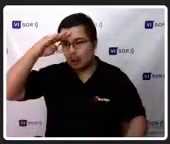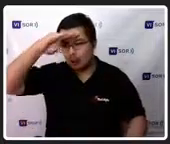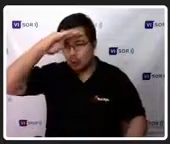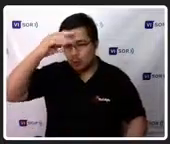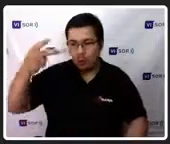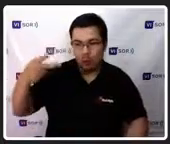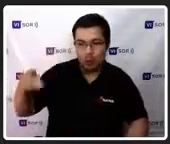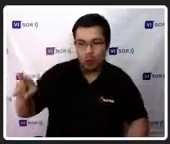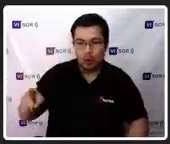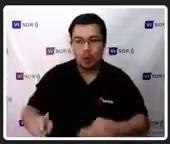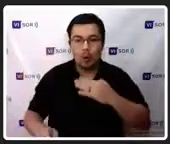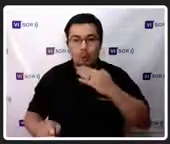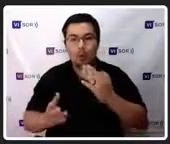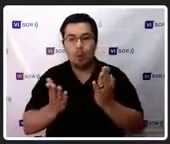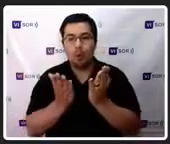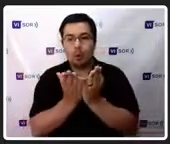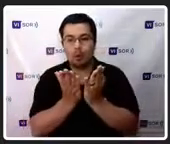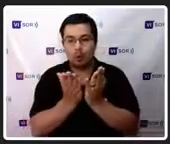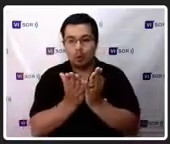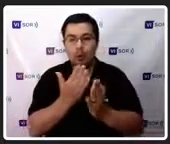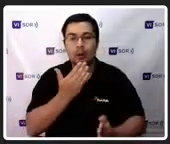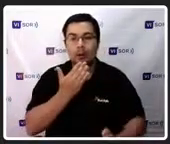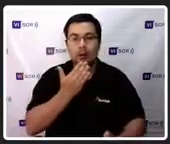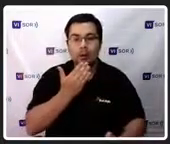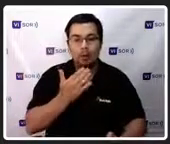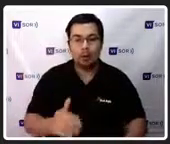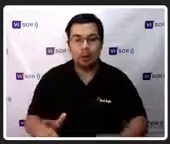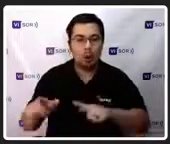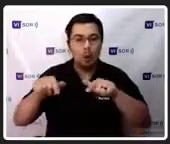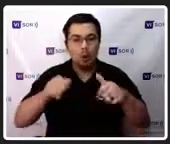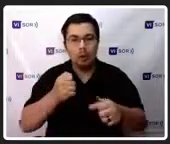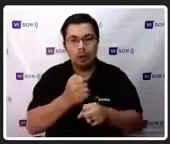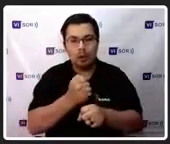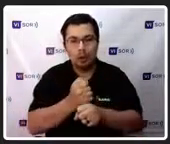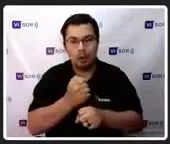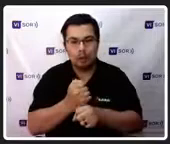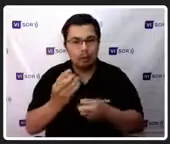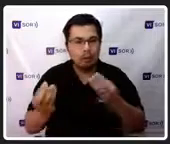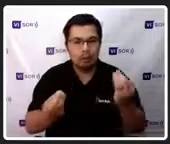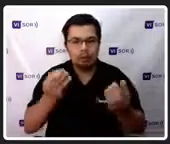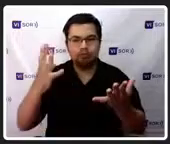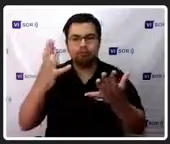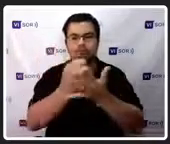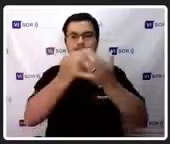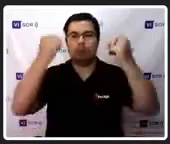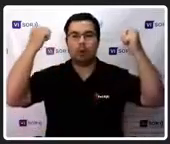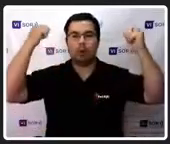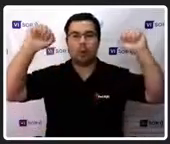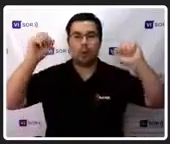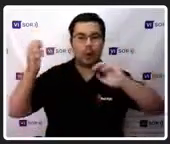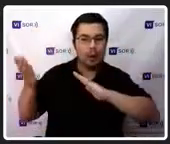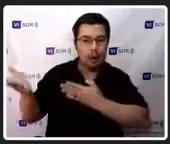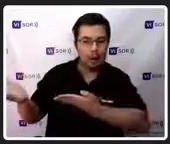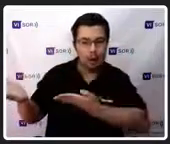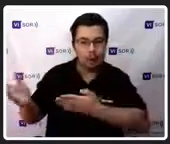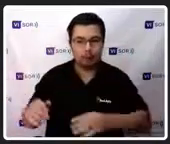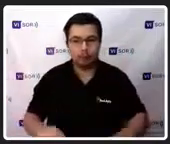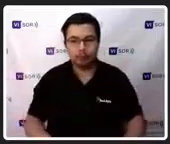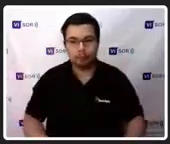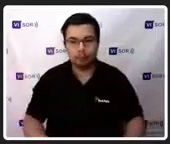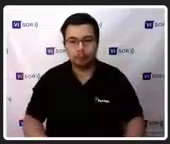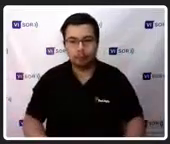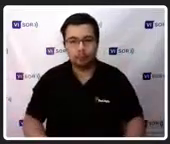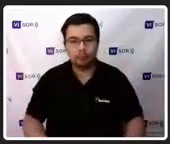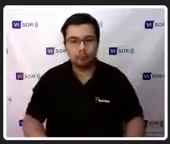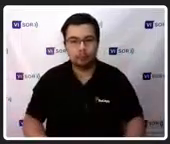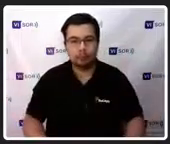también, ¿no es cierto?, en lo que se desempeña hoy día y qué es lo que lo ha llevado a ser exitoso, ¿ya? Bueno, ya Francisco